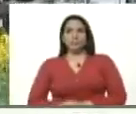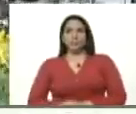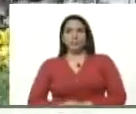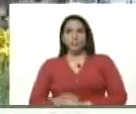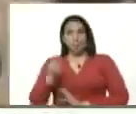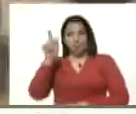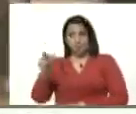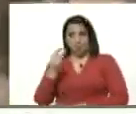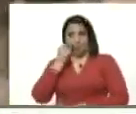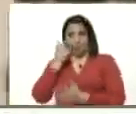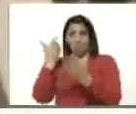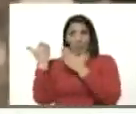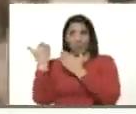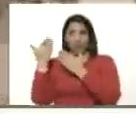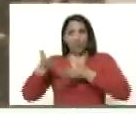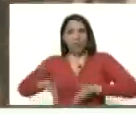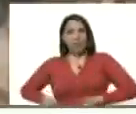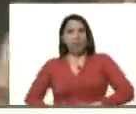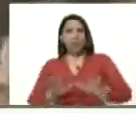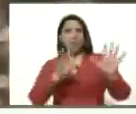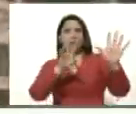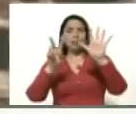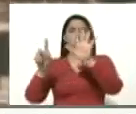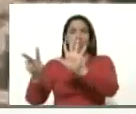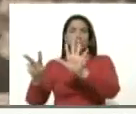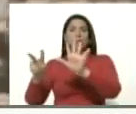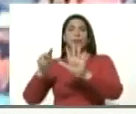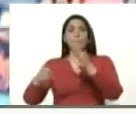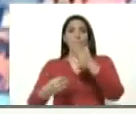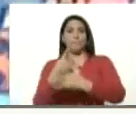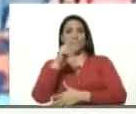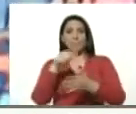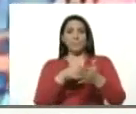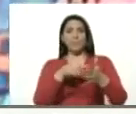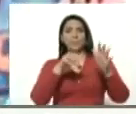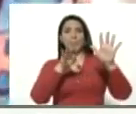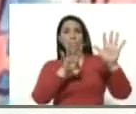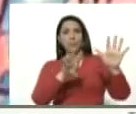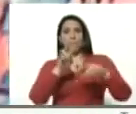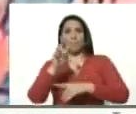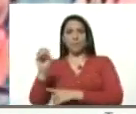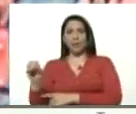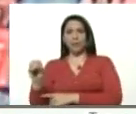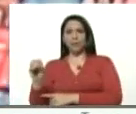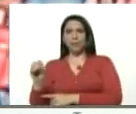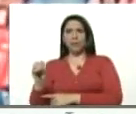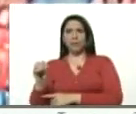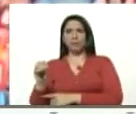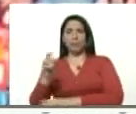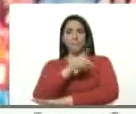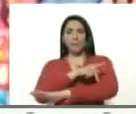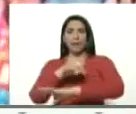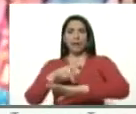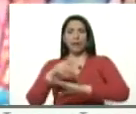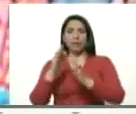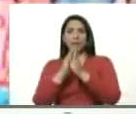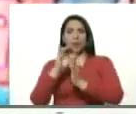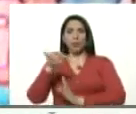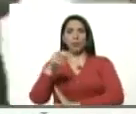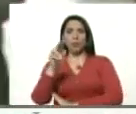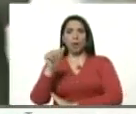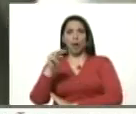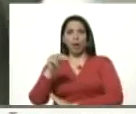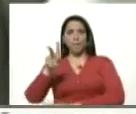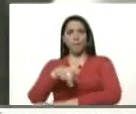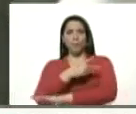Aquiles Nazoa nació el 17 de mayo de 1920 en el Guarataro, parroquia San Juan. Fue